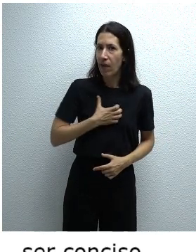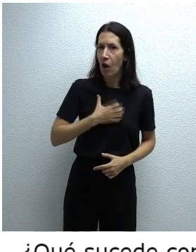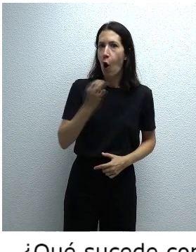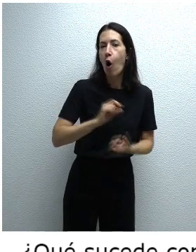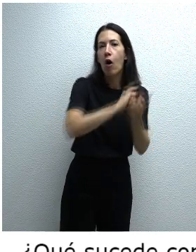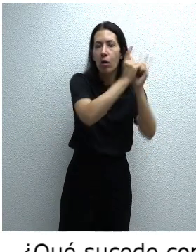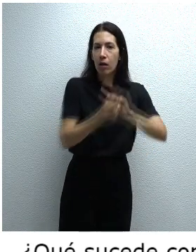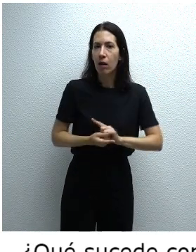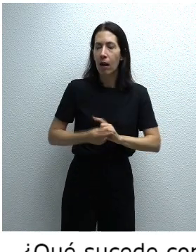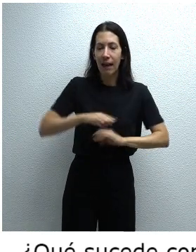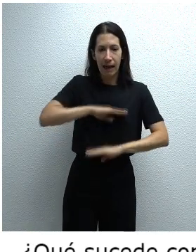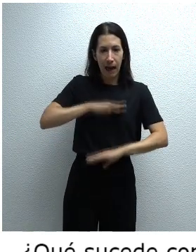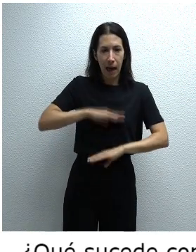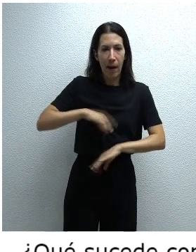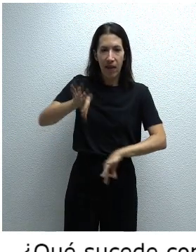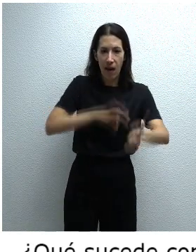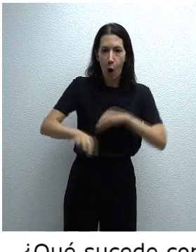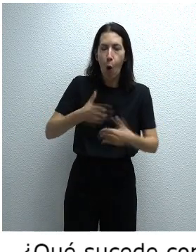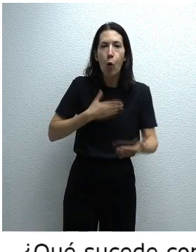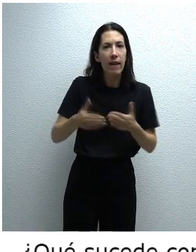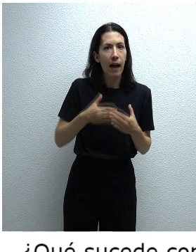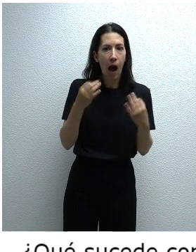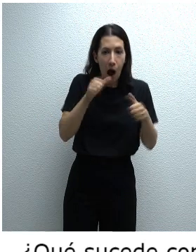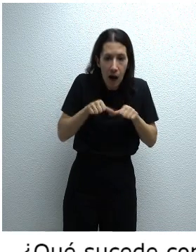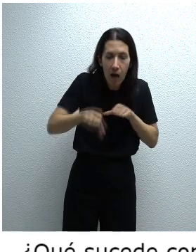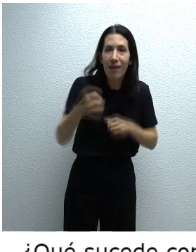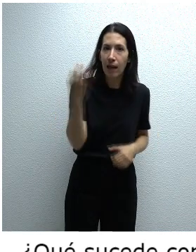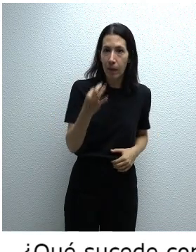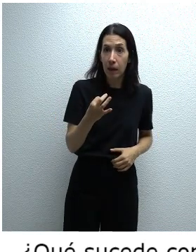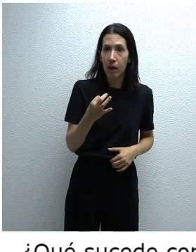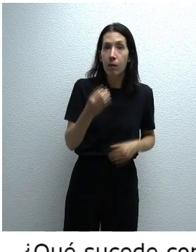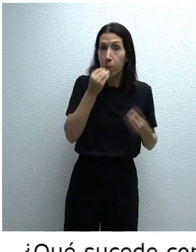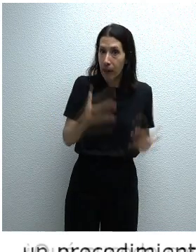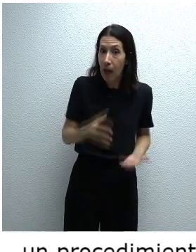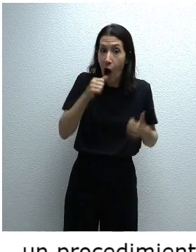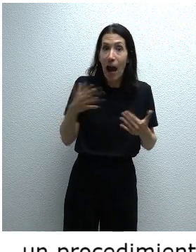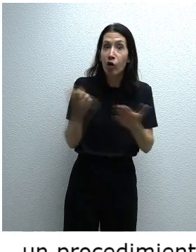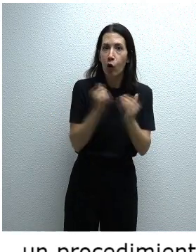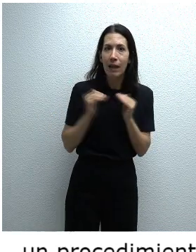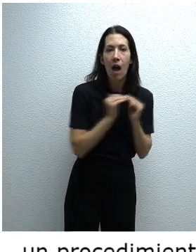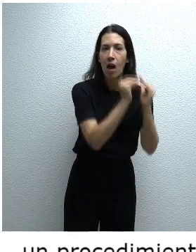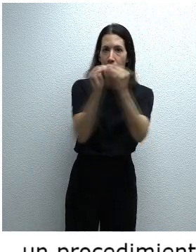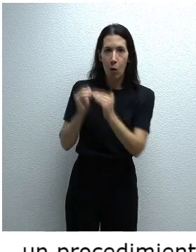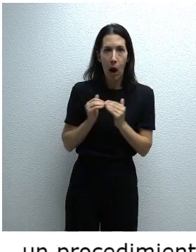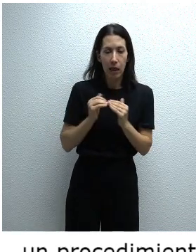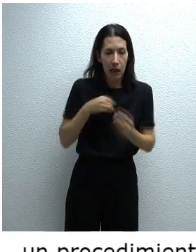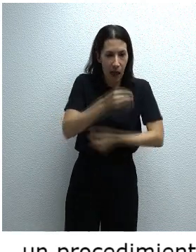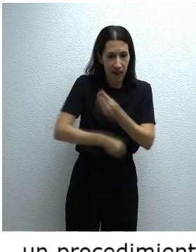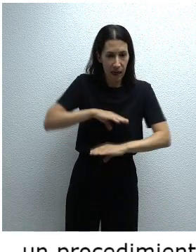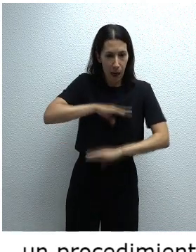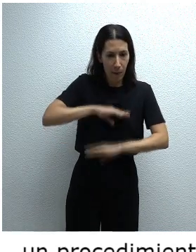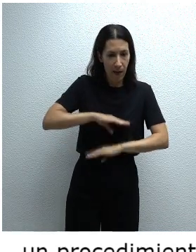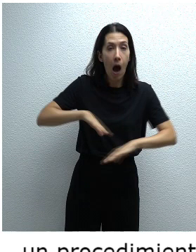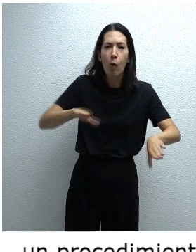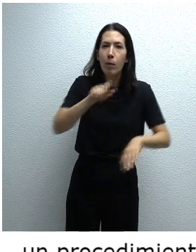de la capacidad jurídica? Como bien dice, ahora todos somos iguales en el ejercicio de esa capacidad jurídica, aunque haya personas